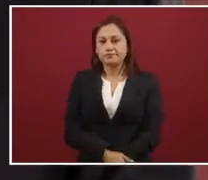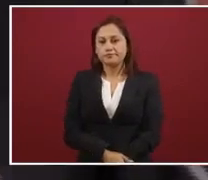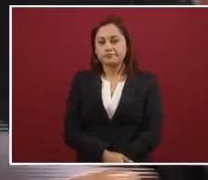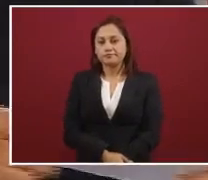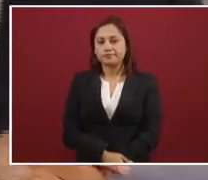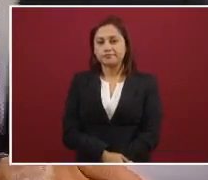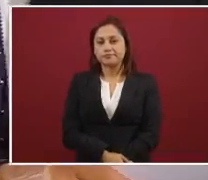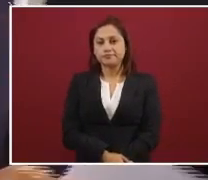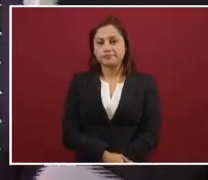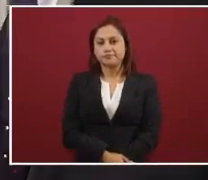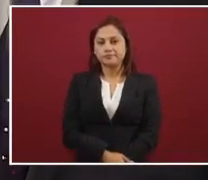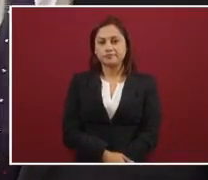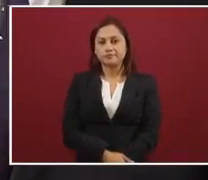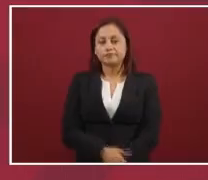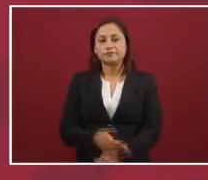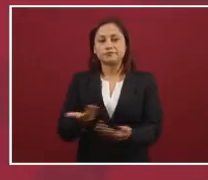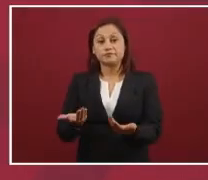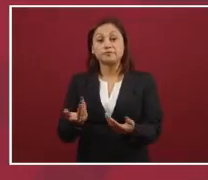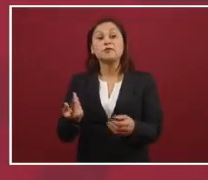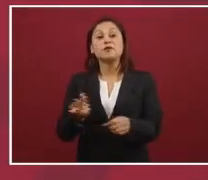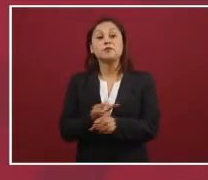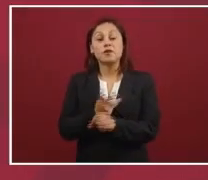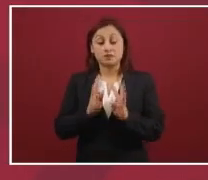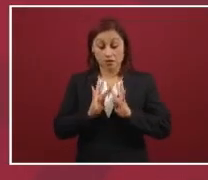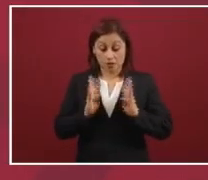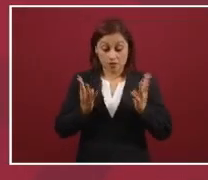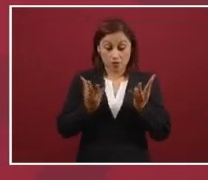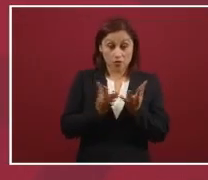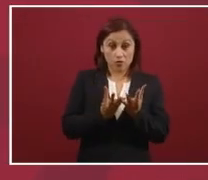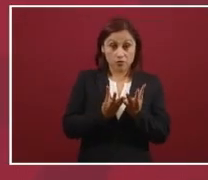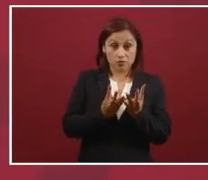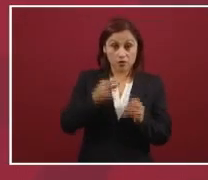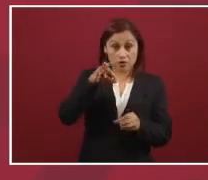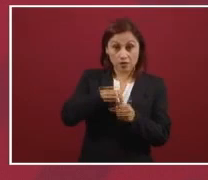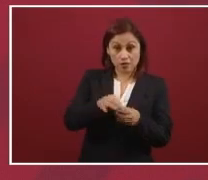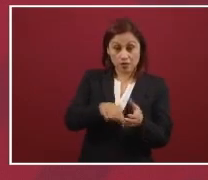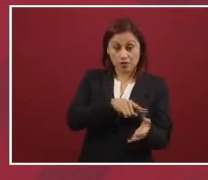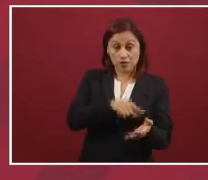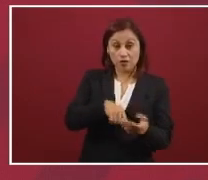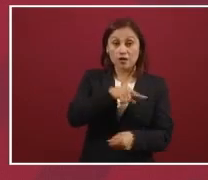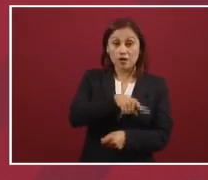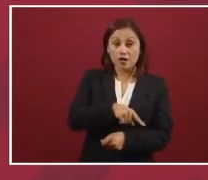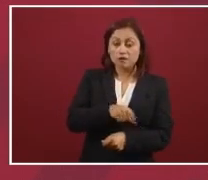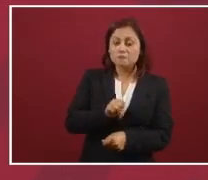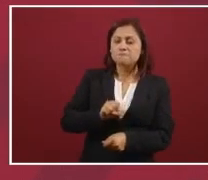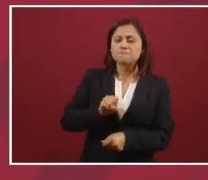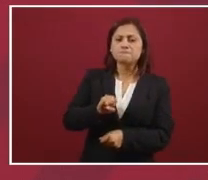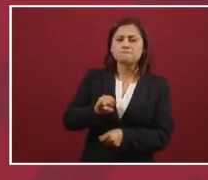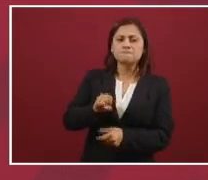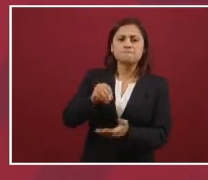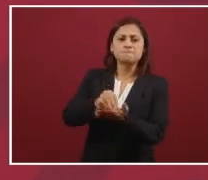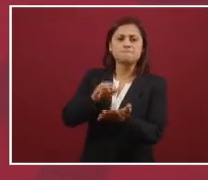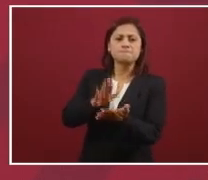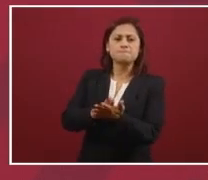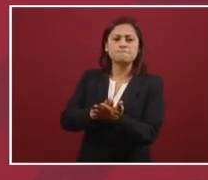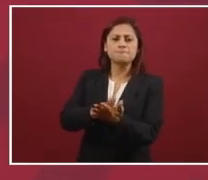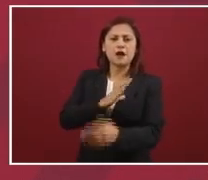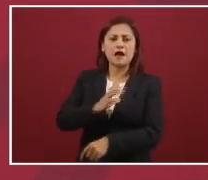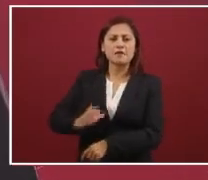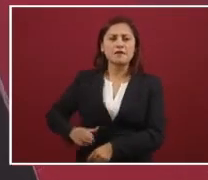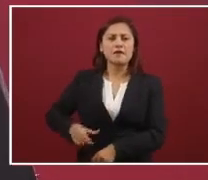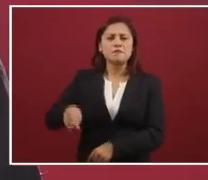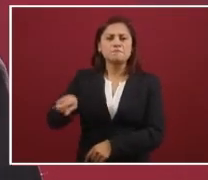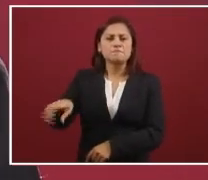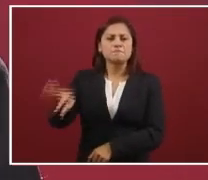Y los consejeros daban registros para que participaran de candidatas o candidatos